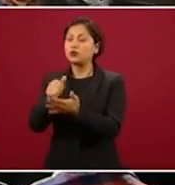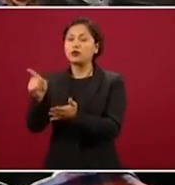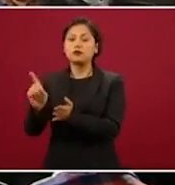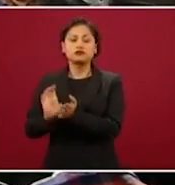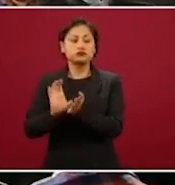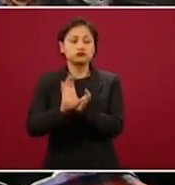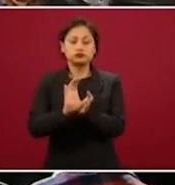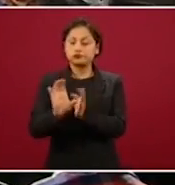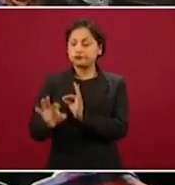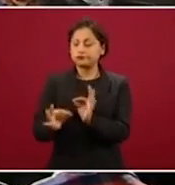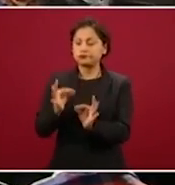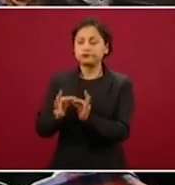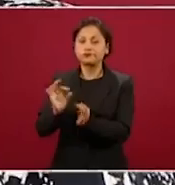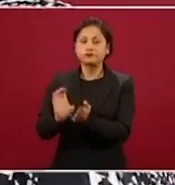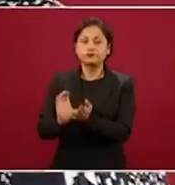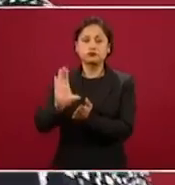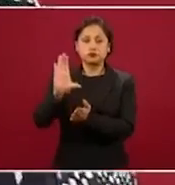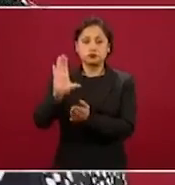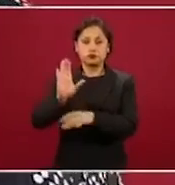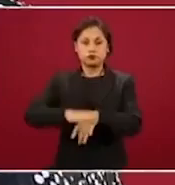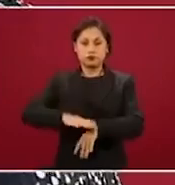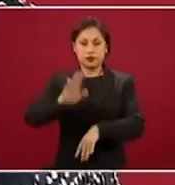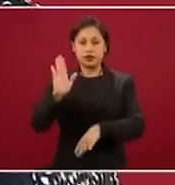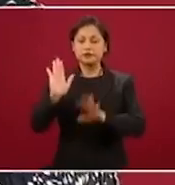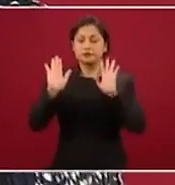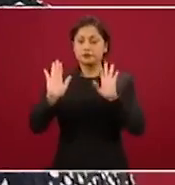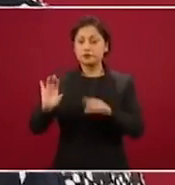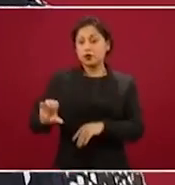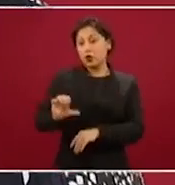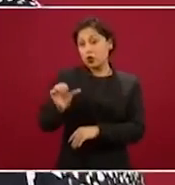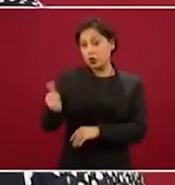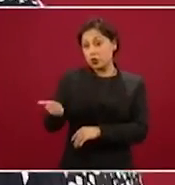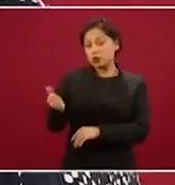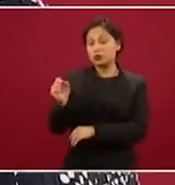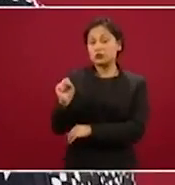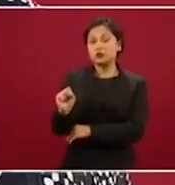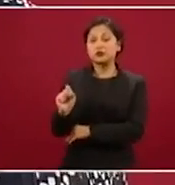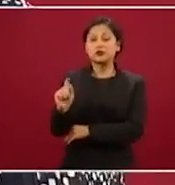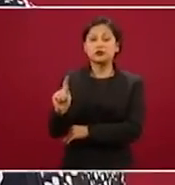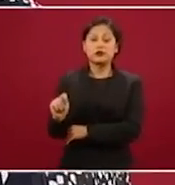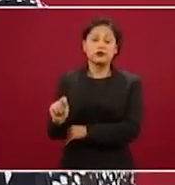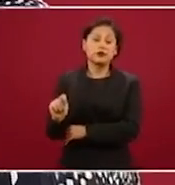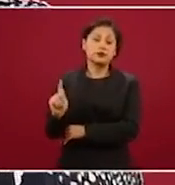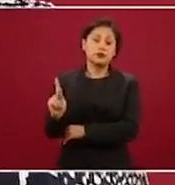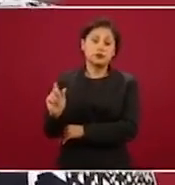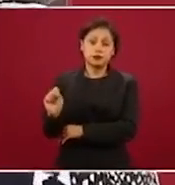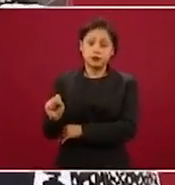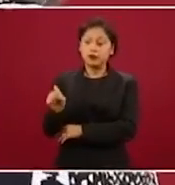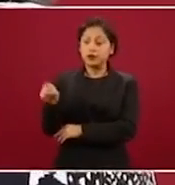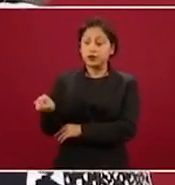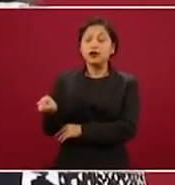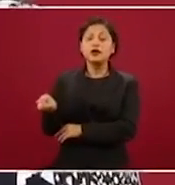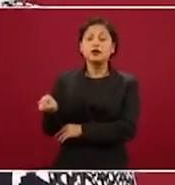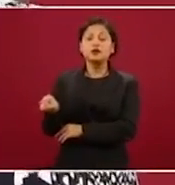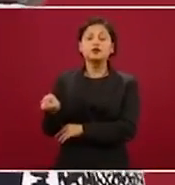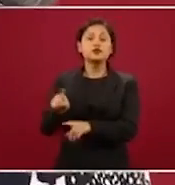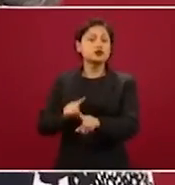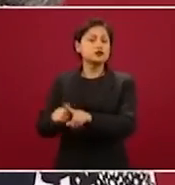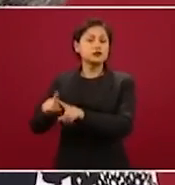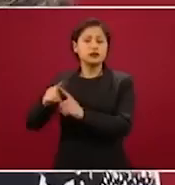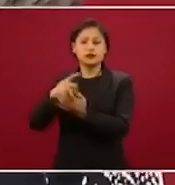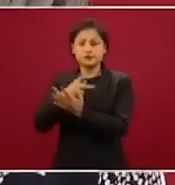se puede acceder. La Secretaría también tiene otros mecanismos para ayudar, capacitar a